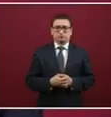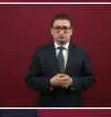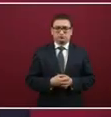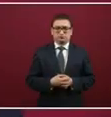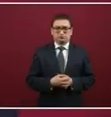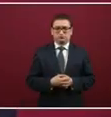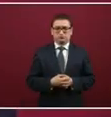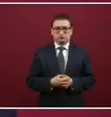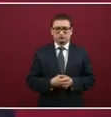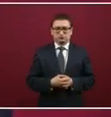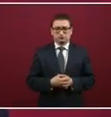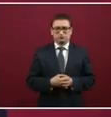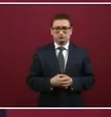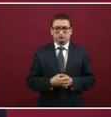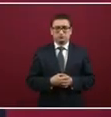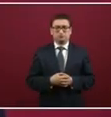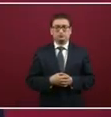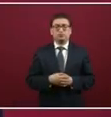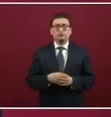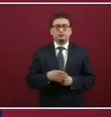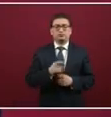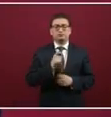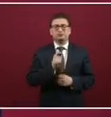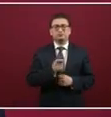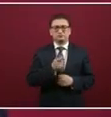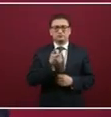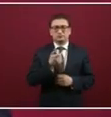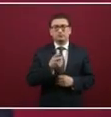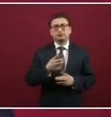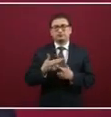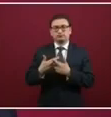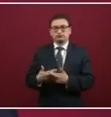No. Son ahorros. Y